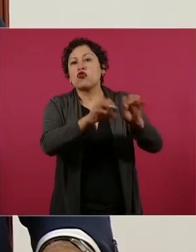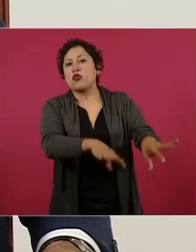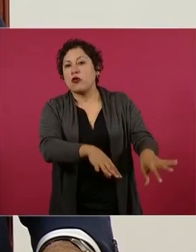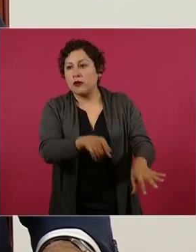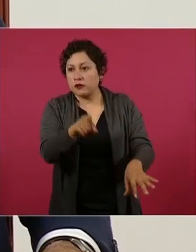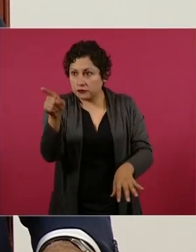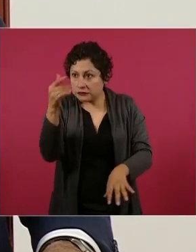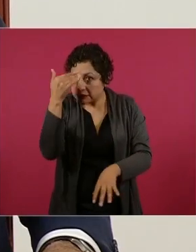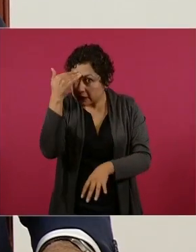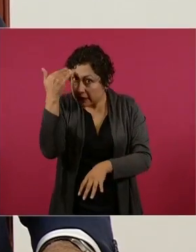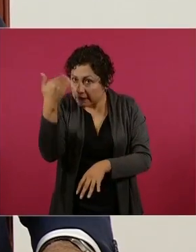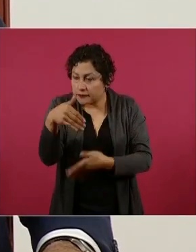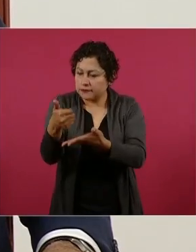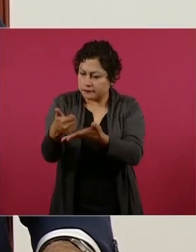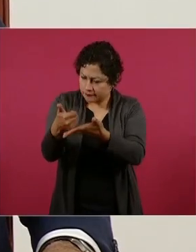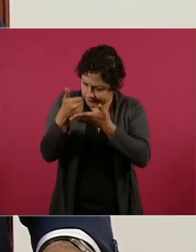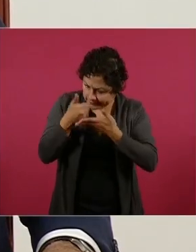ayúdennos y nosotros